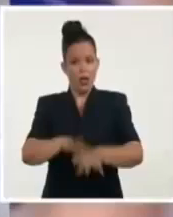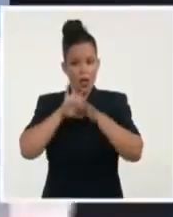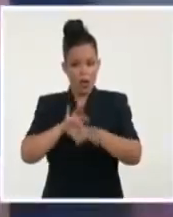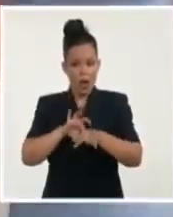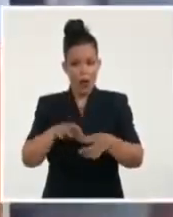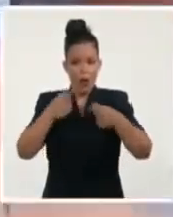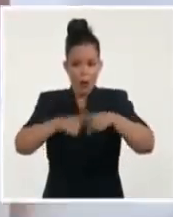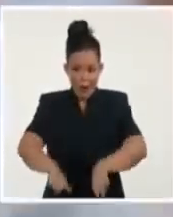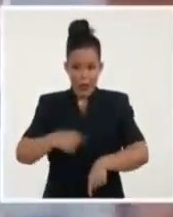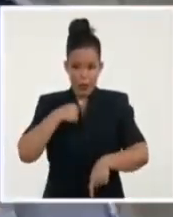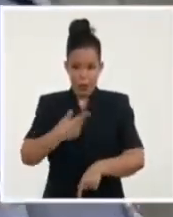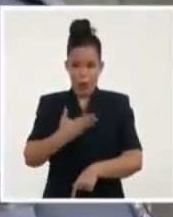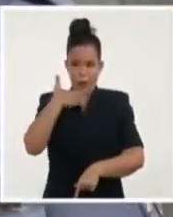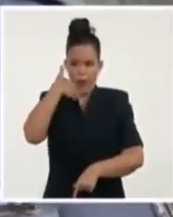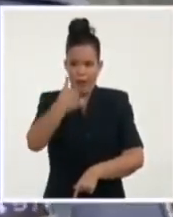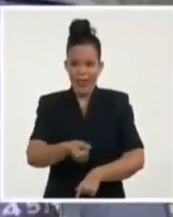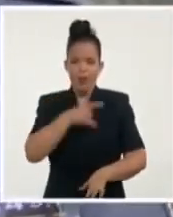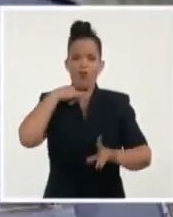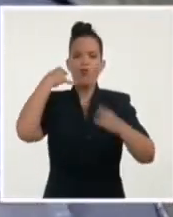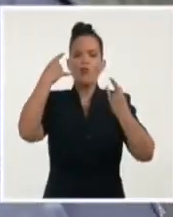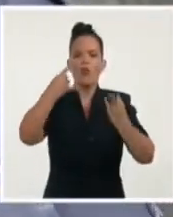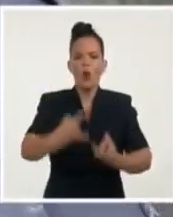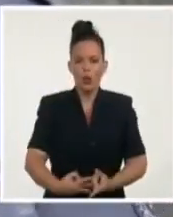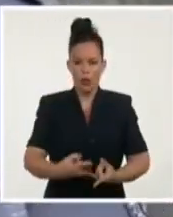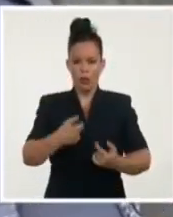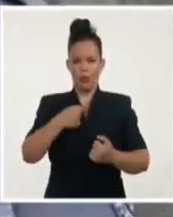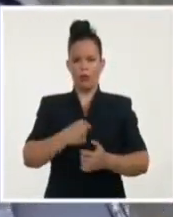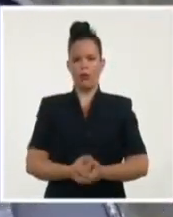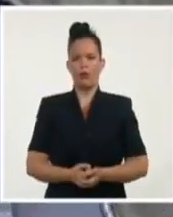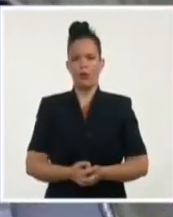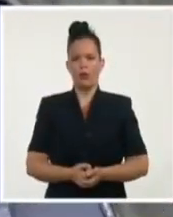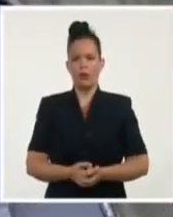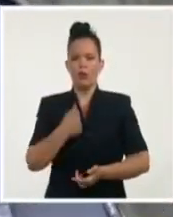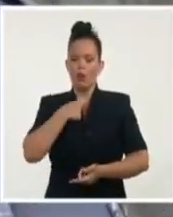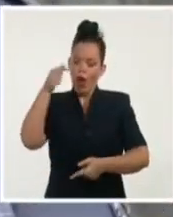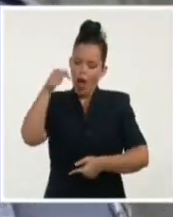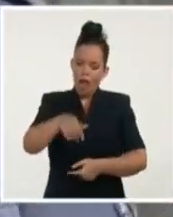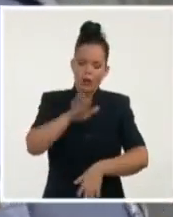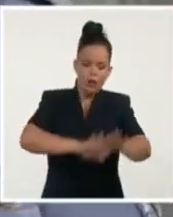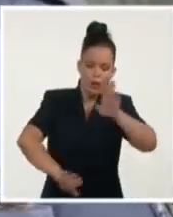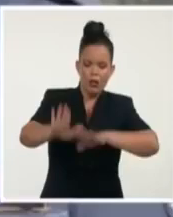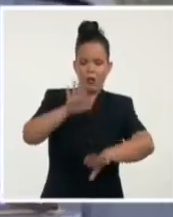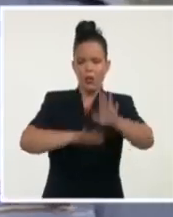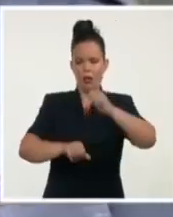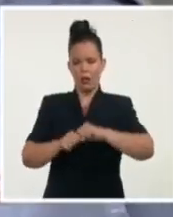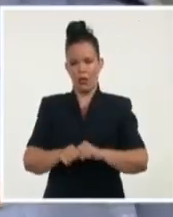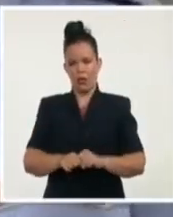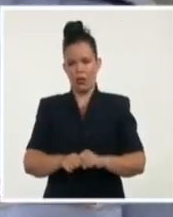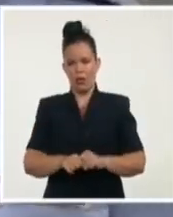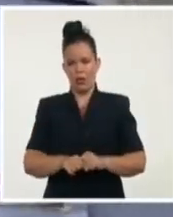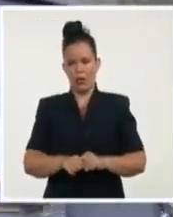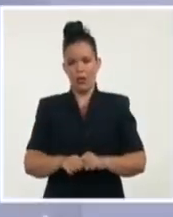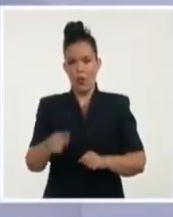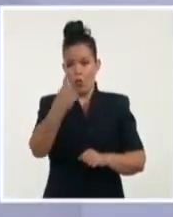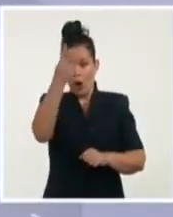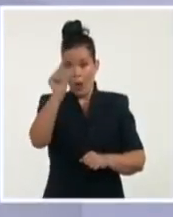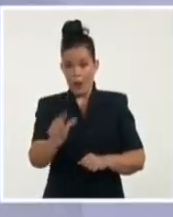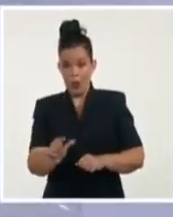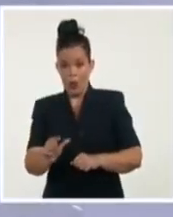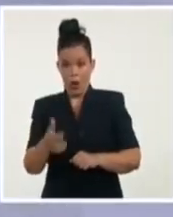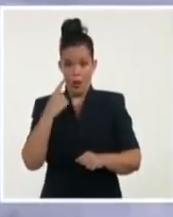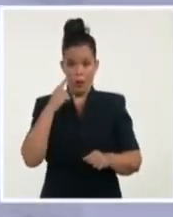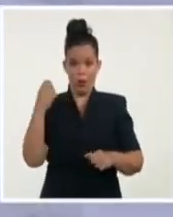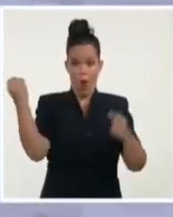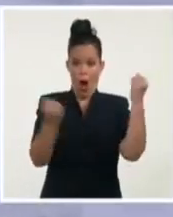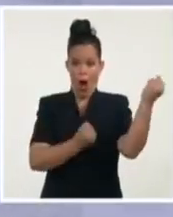por tipos de estos delincuentes. Participé en uno de los interrogatorios con uno de los ciudadanos que me viró el carro, que me desbarató el carro, y yo